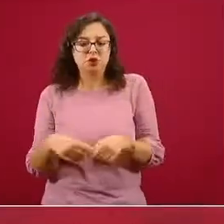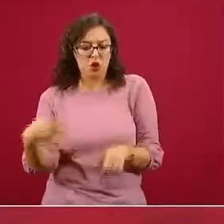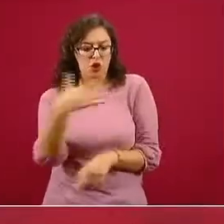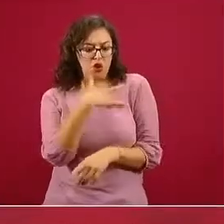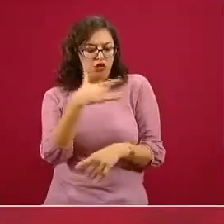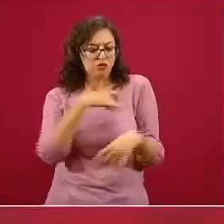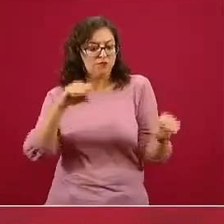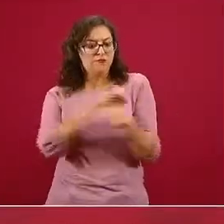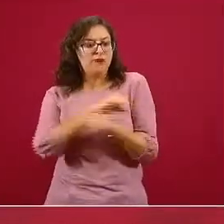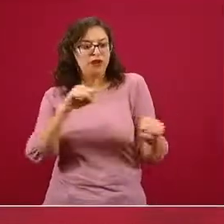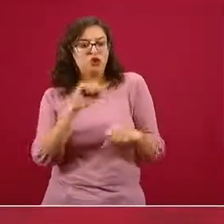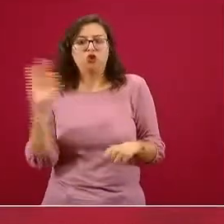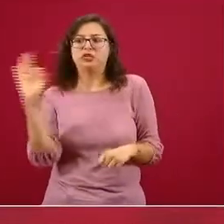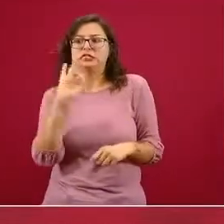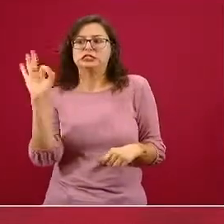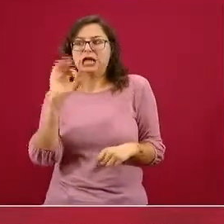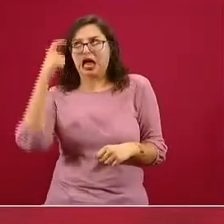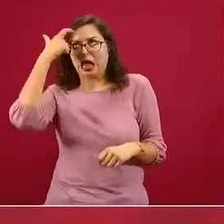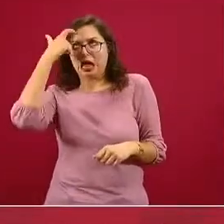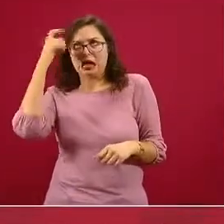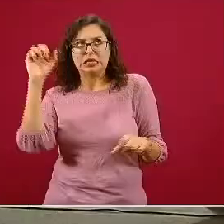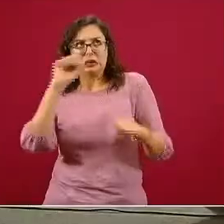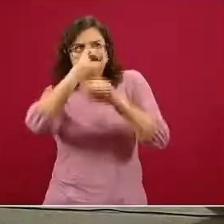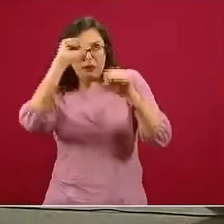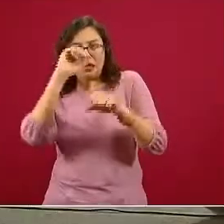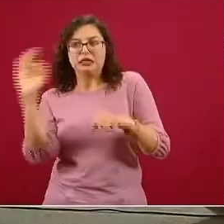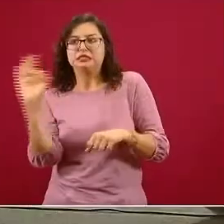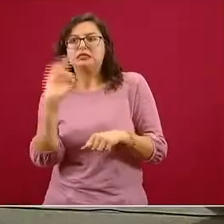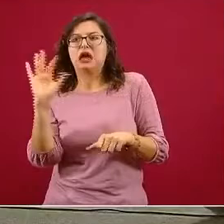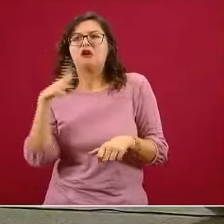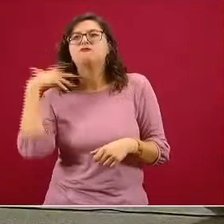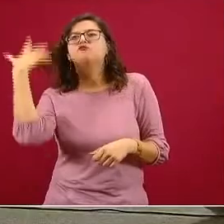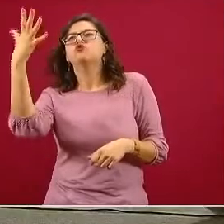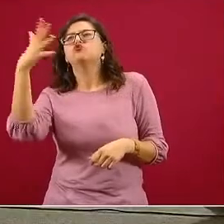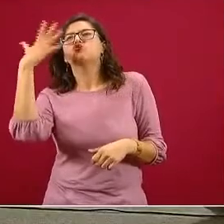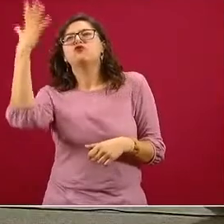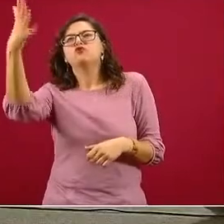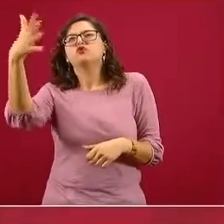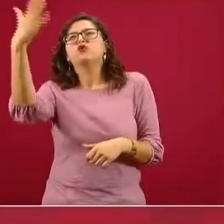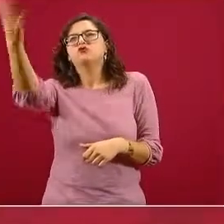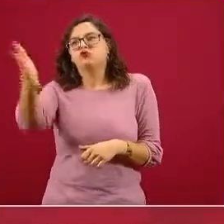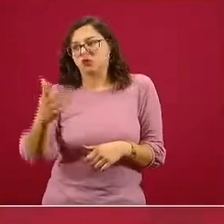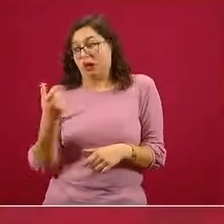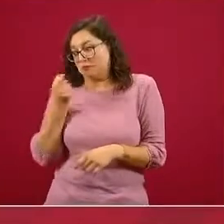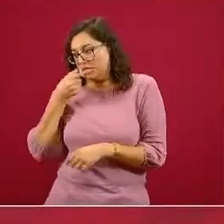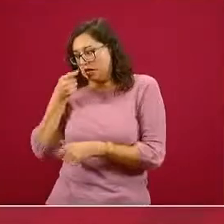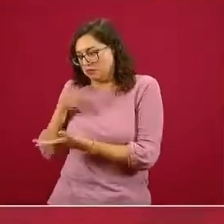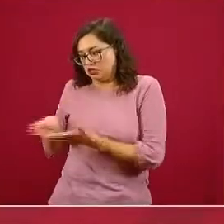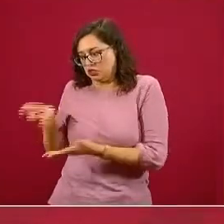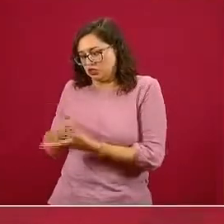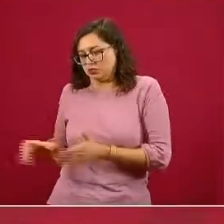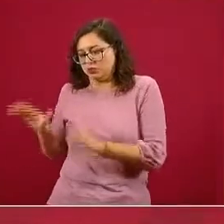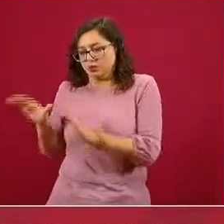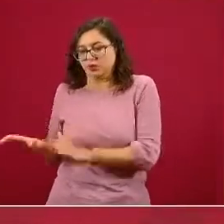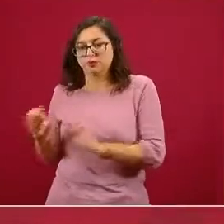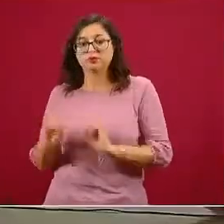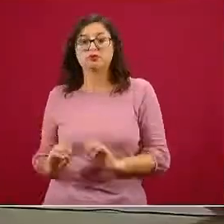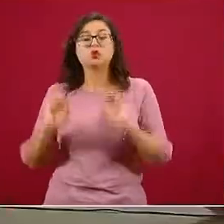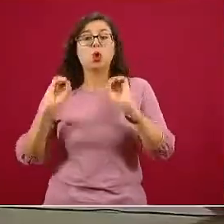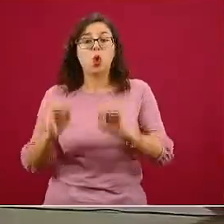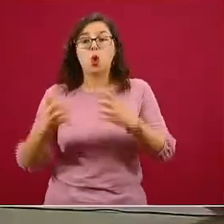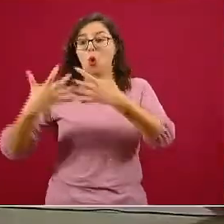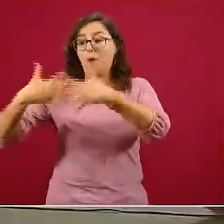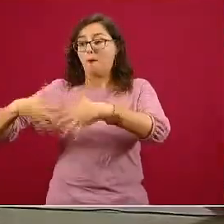del miocardio o un infarto cerebral para el momento en que pudiéramos tener esto. O rentamos una máquina de